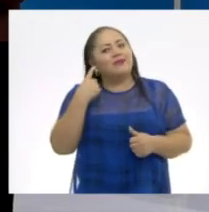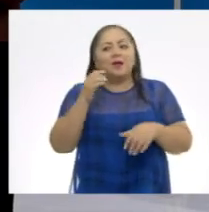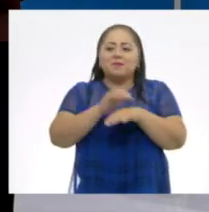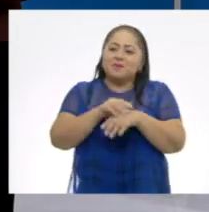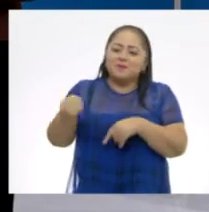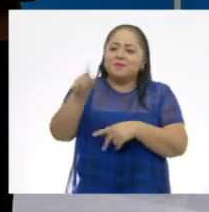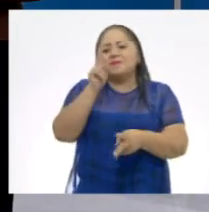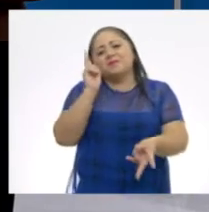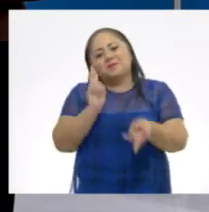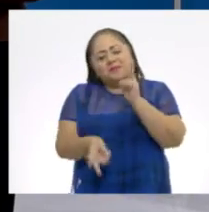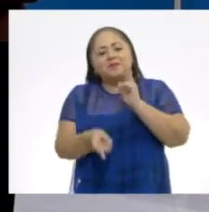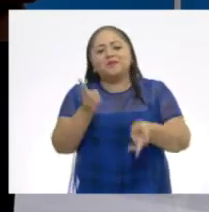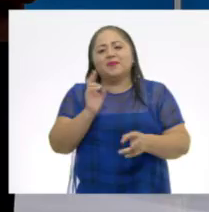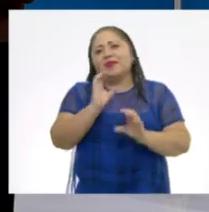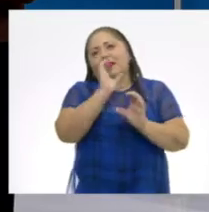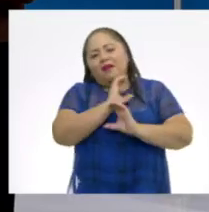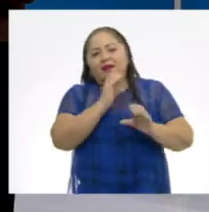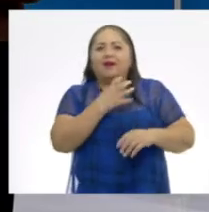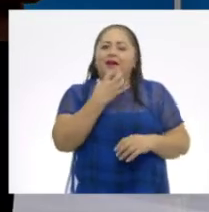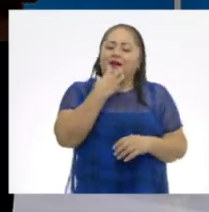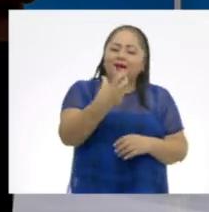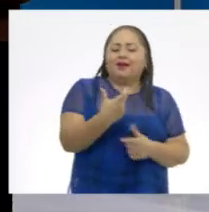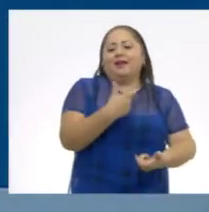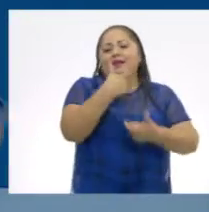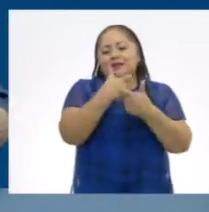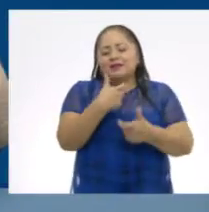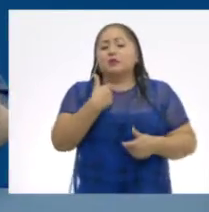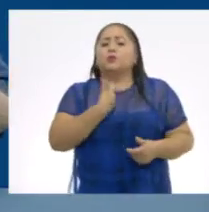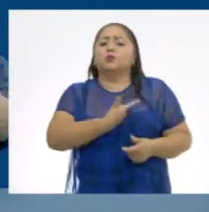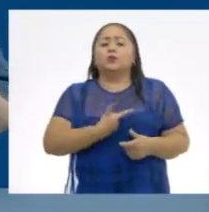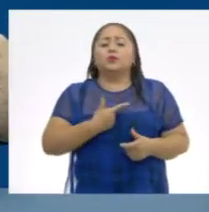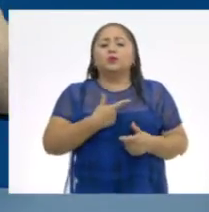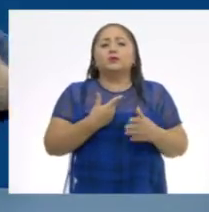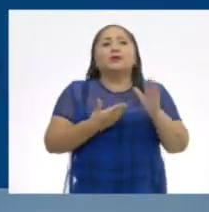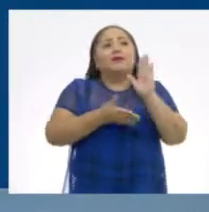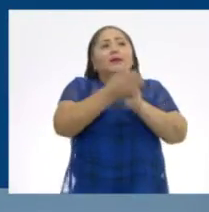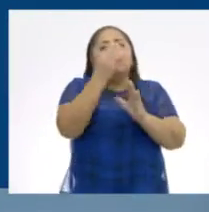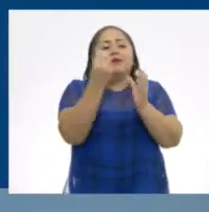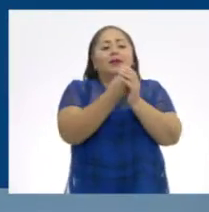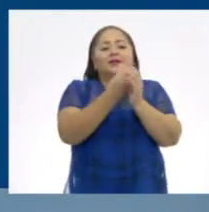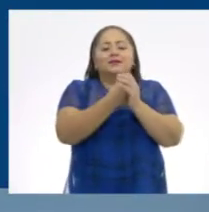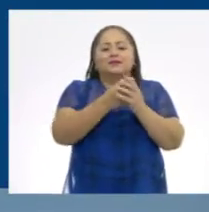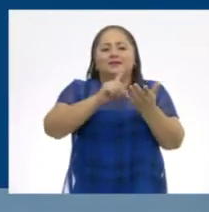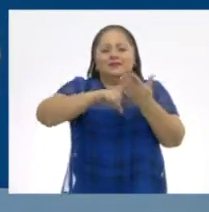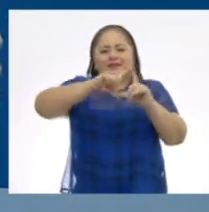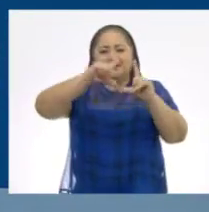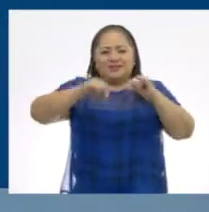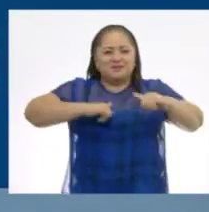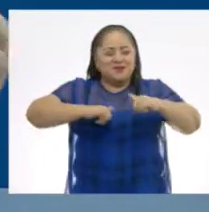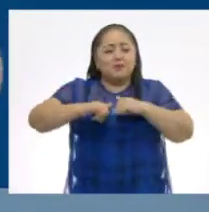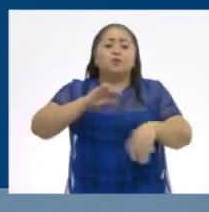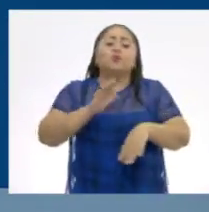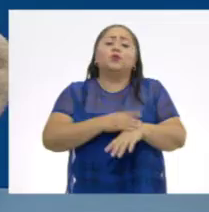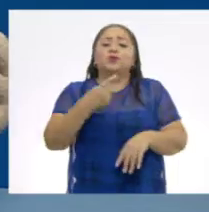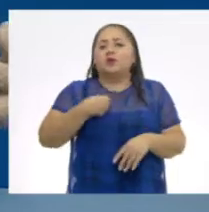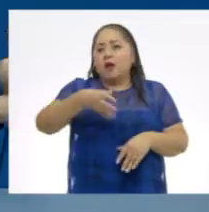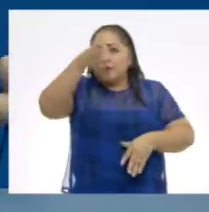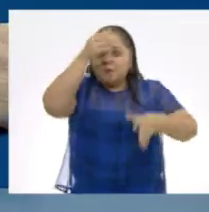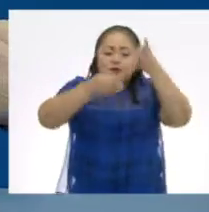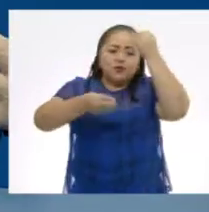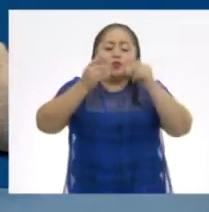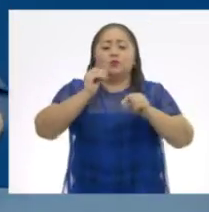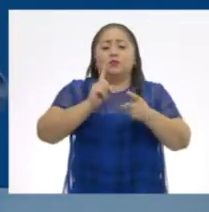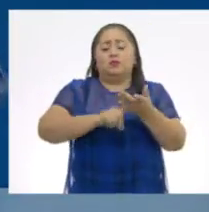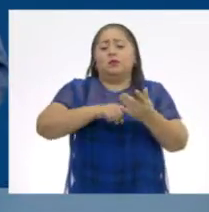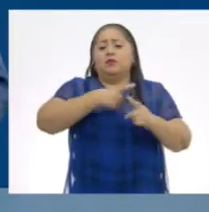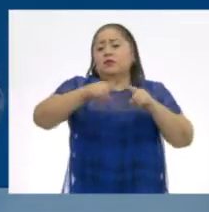compañeros gritar y reír. Y me gusta mucho la clase de geografía, porque he aprendido mucho sobre las